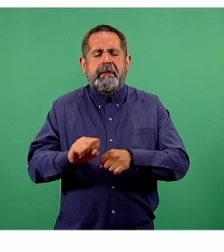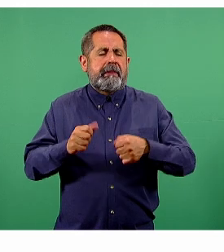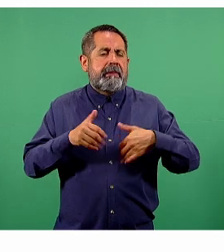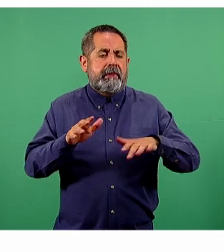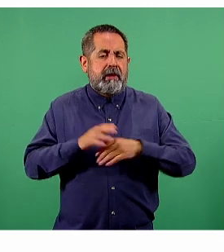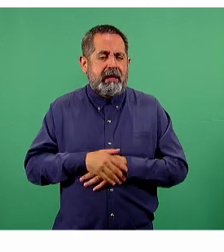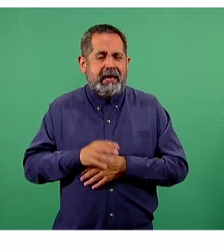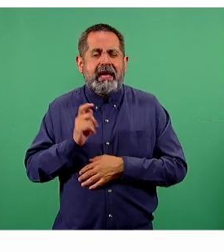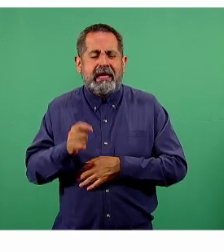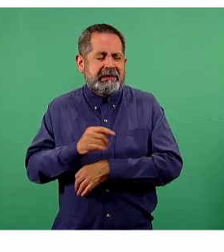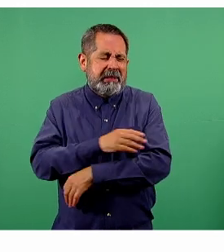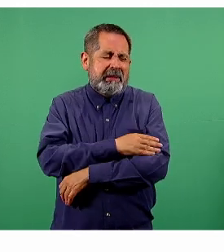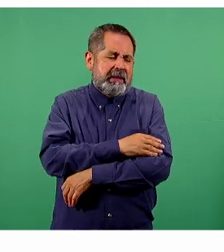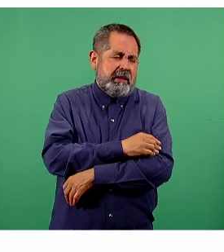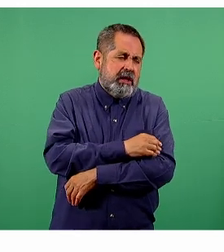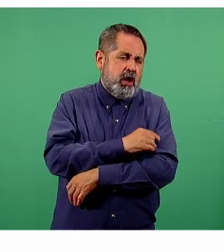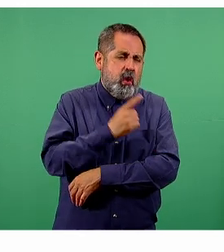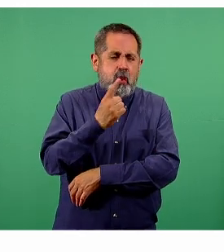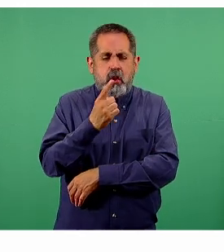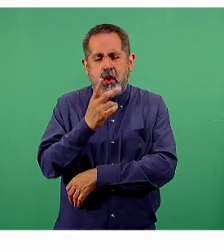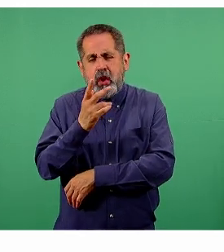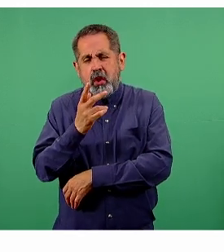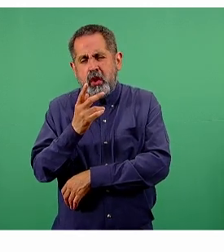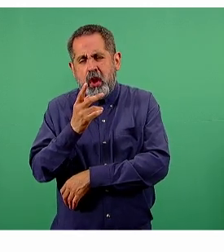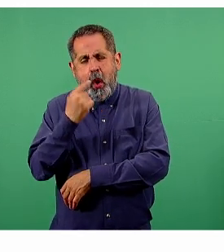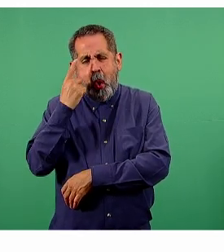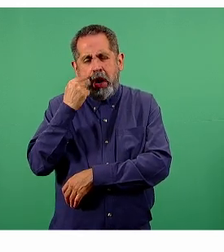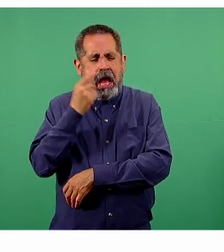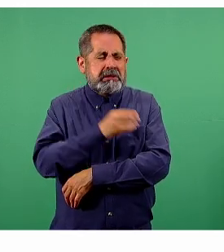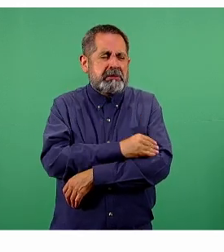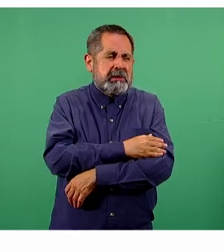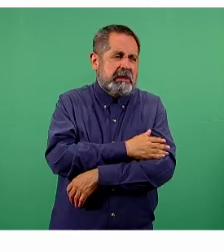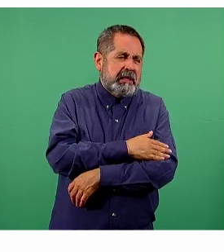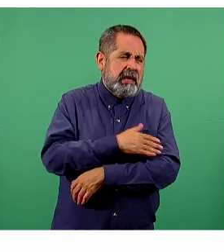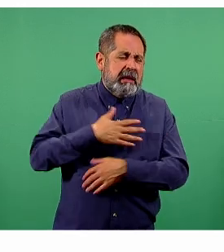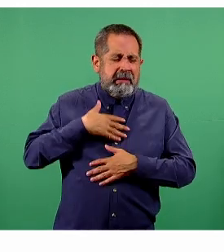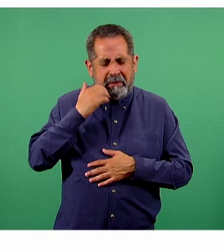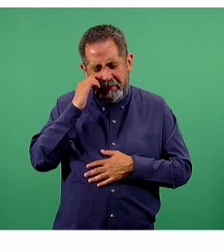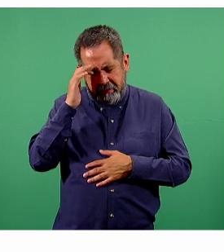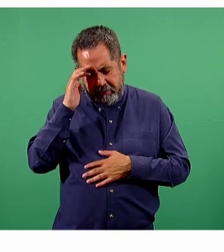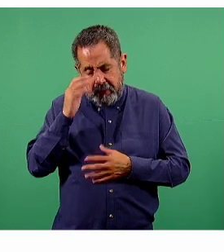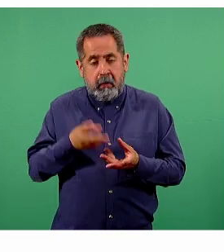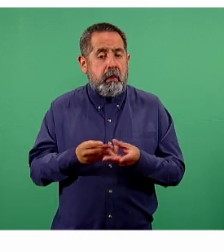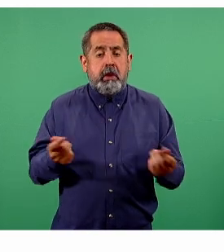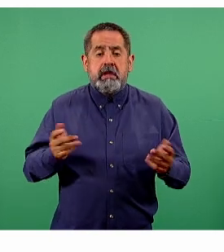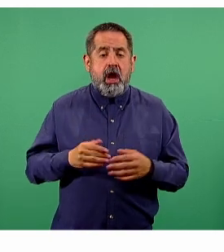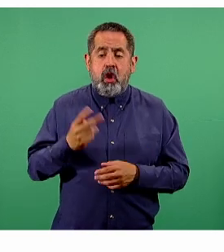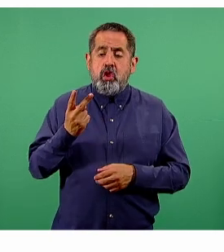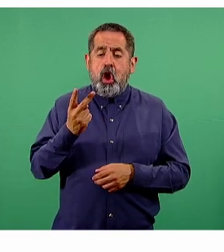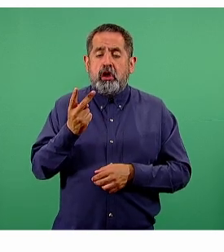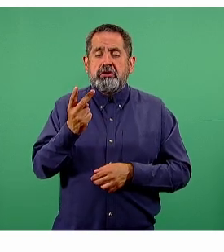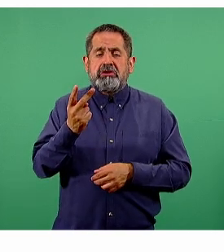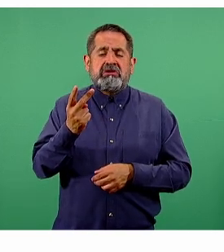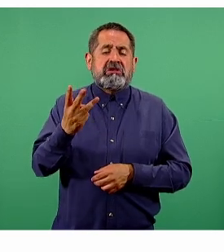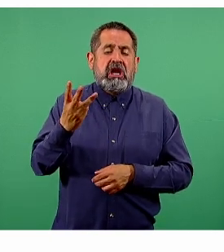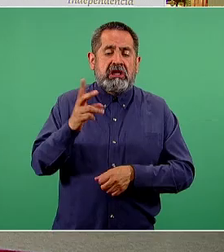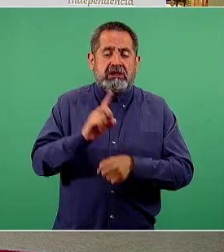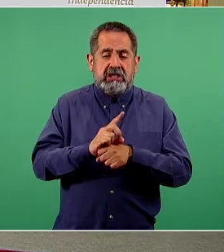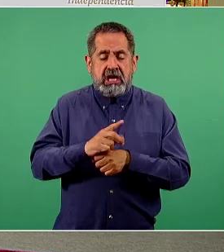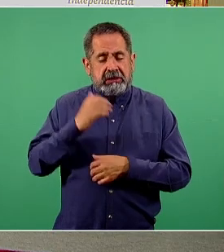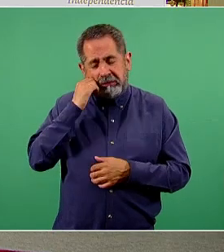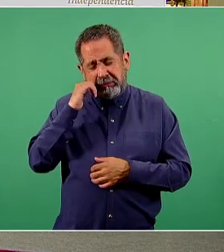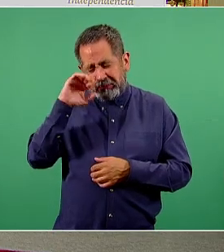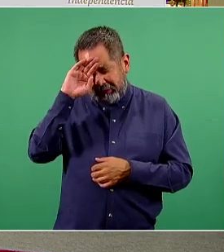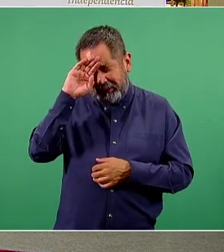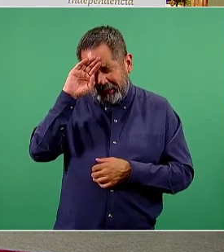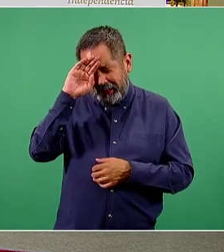decir reacciones que duran pocas horas, desde pocas horas hasta un día, 2 días, a veces 3 días, como la fiebre, que es uno